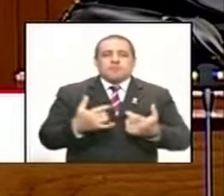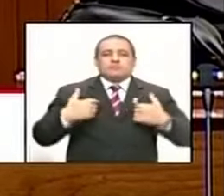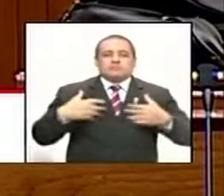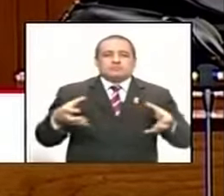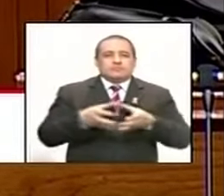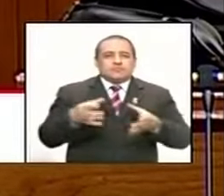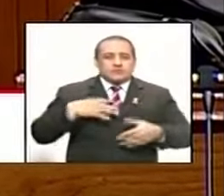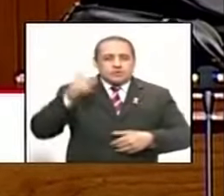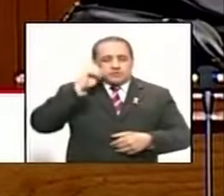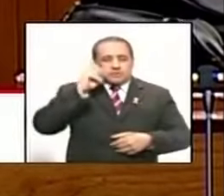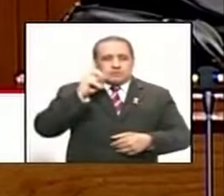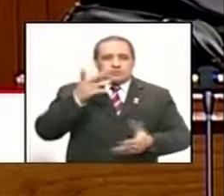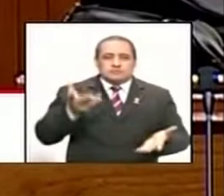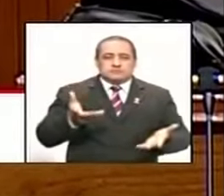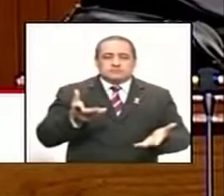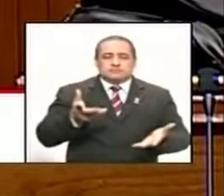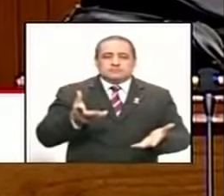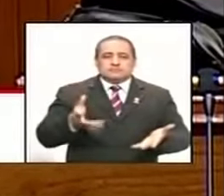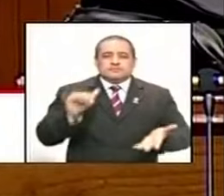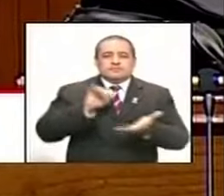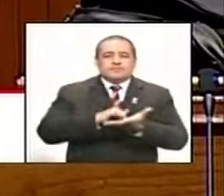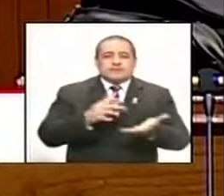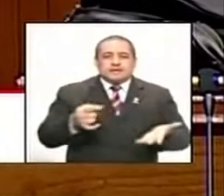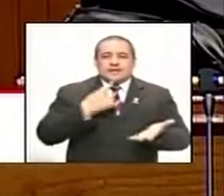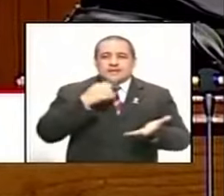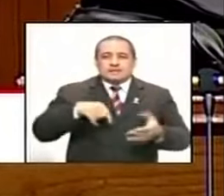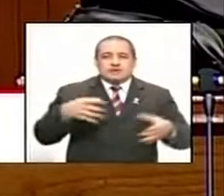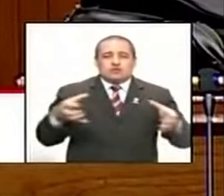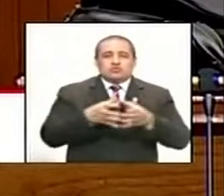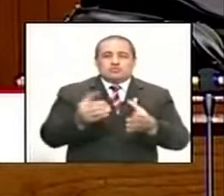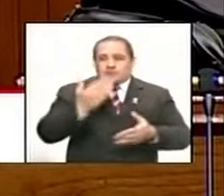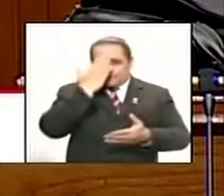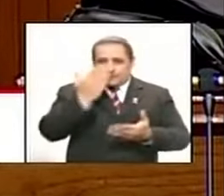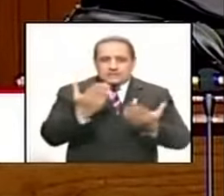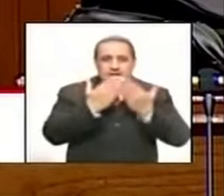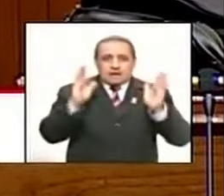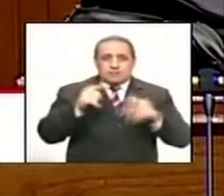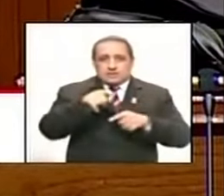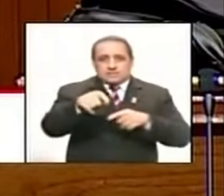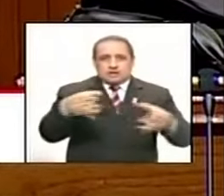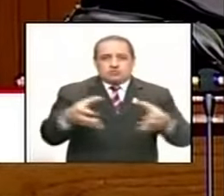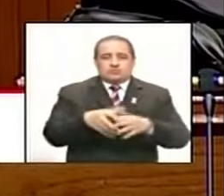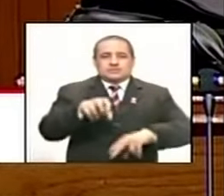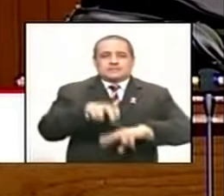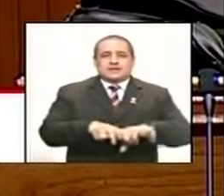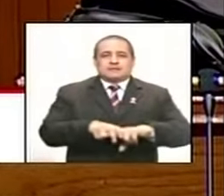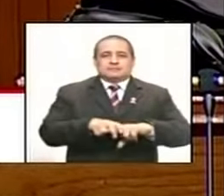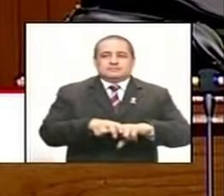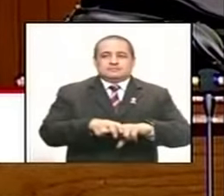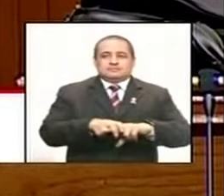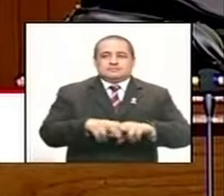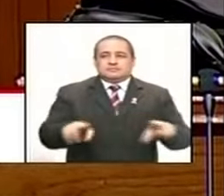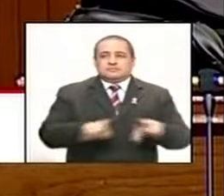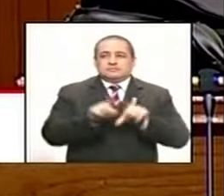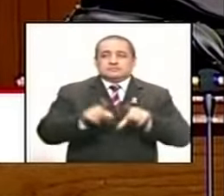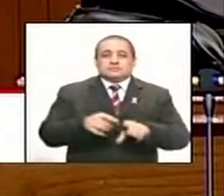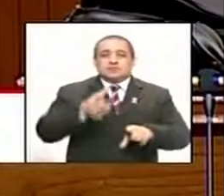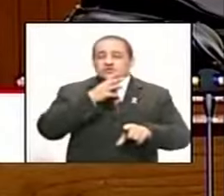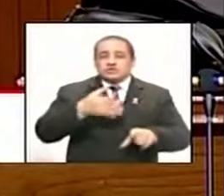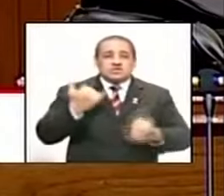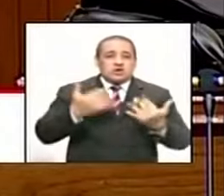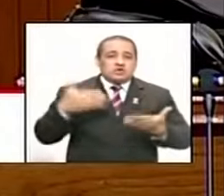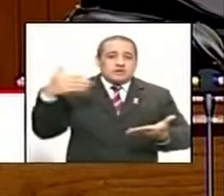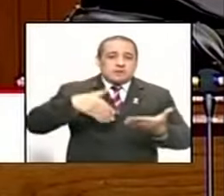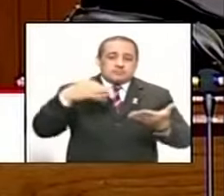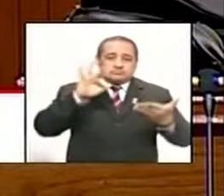no sabíamos es que la bancada del Frente Amplio, que está acá al frente sentada, y que no sé si va a marcar asistencia en